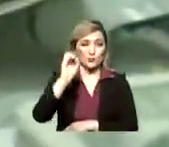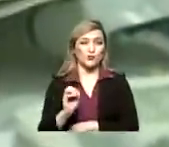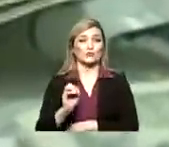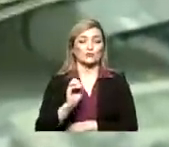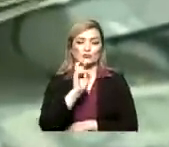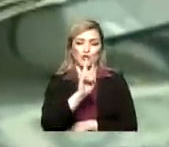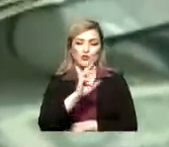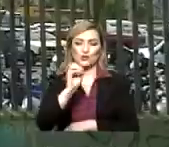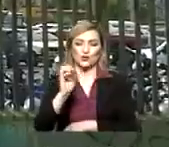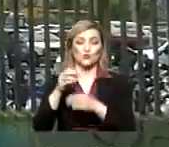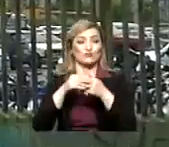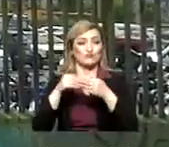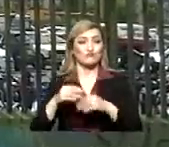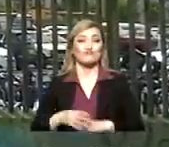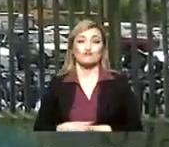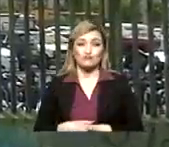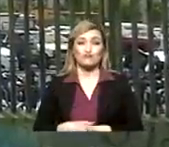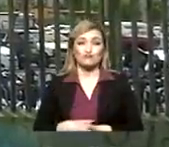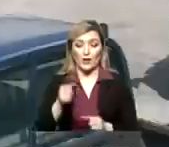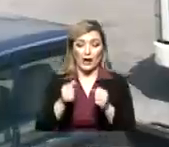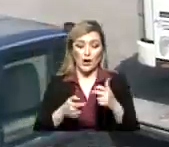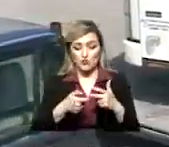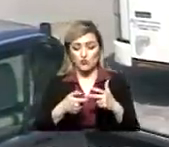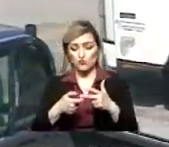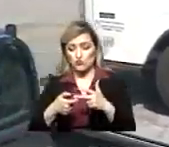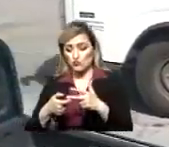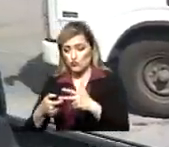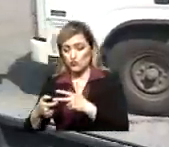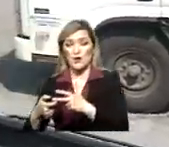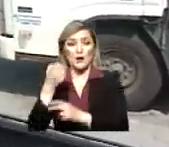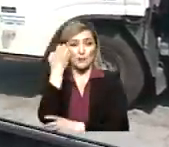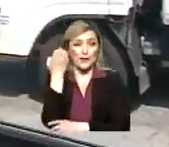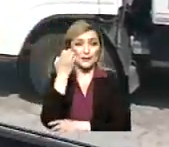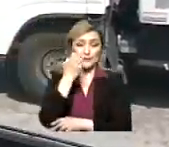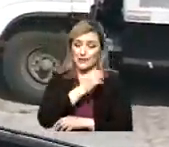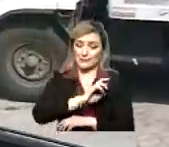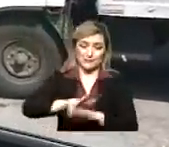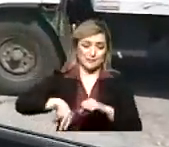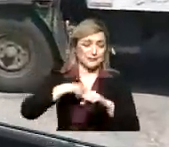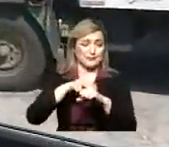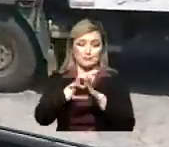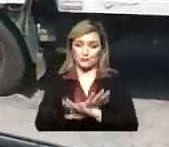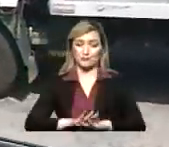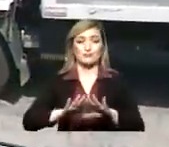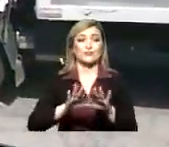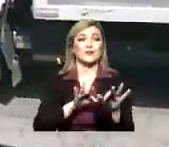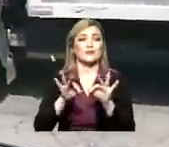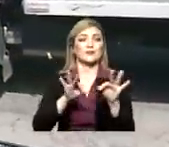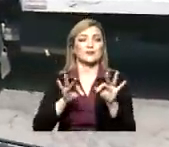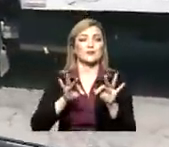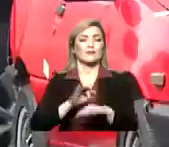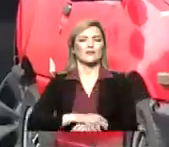decir, $200, y la retención del vehículo hasta que culmine la emergencia sanitaria. Así lo explica Francisco